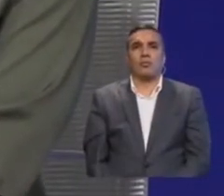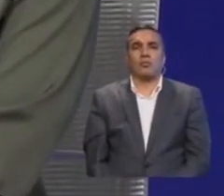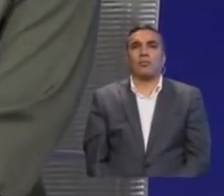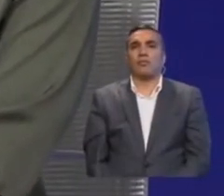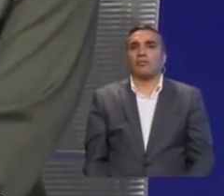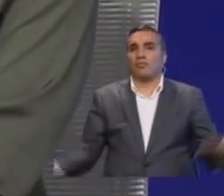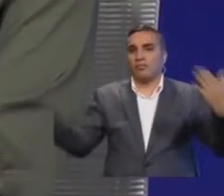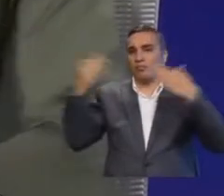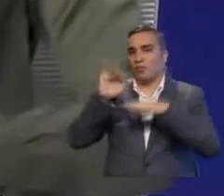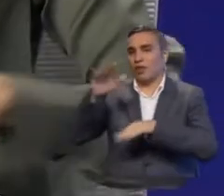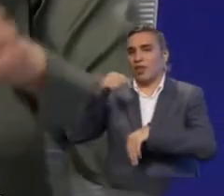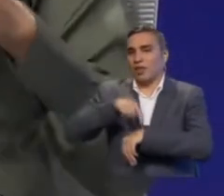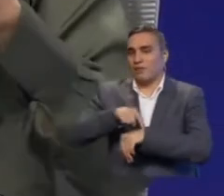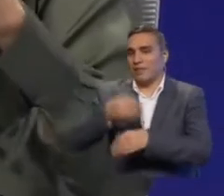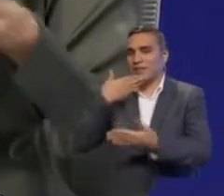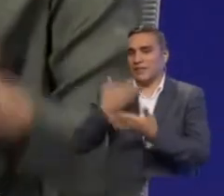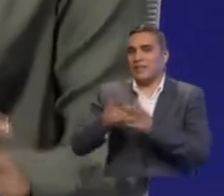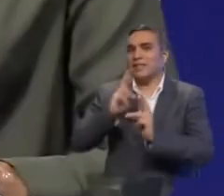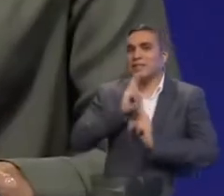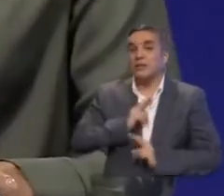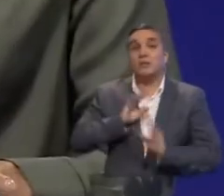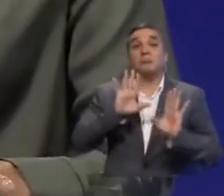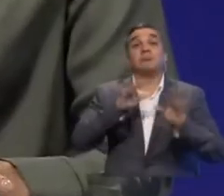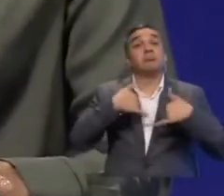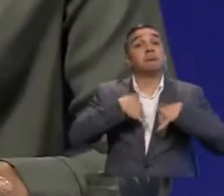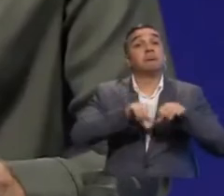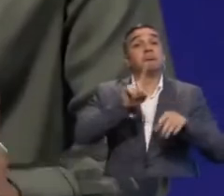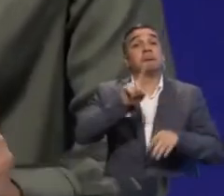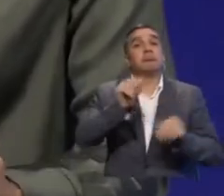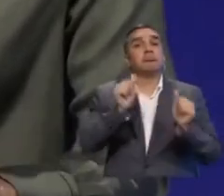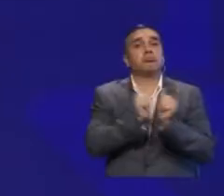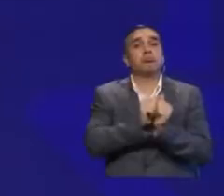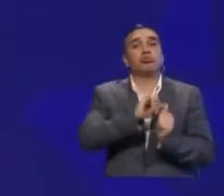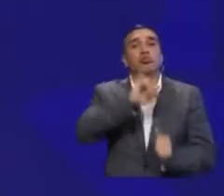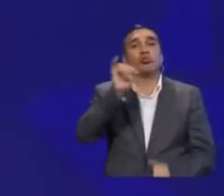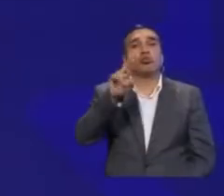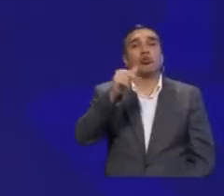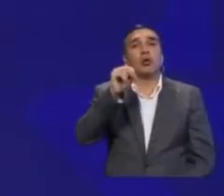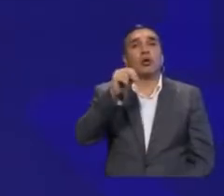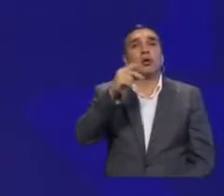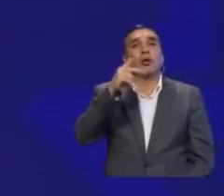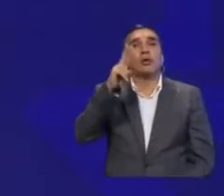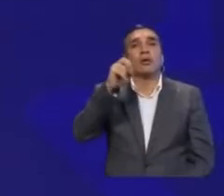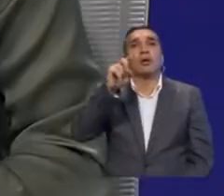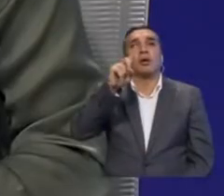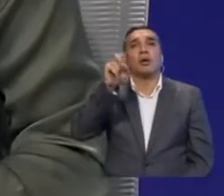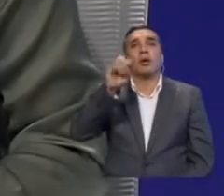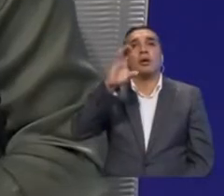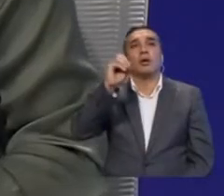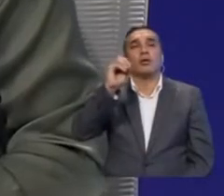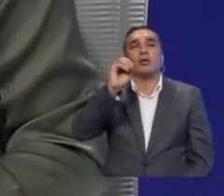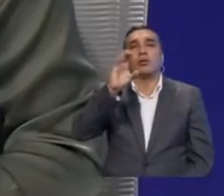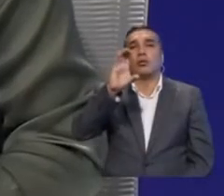Terminó su tiempo, candidato. Gracias por su respuesta. Vamos a continuar inmediatamente con Juan Fernando Velasco. Su pregunta